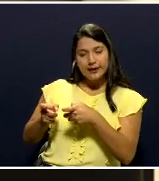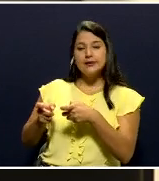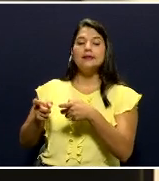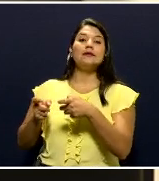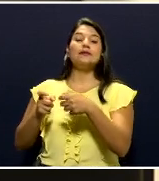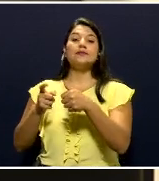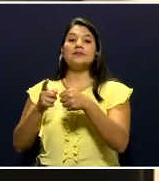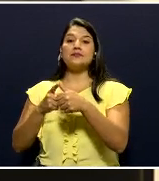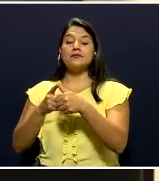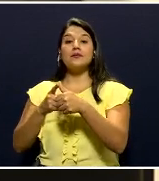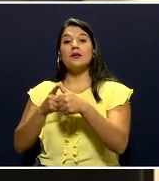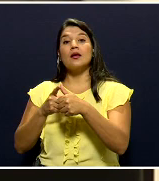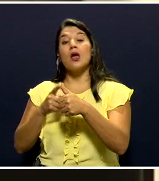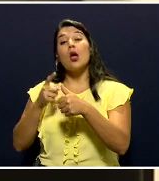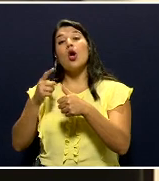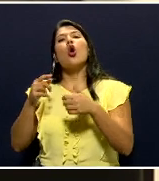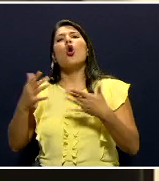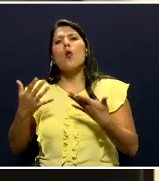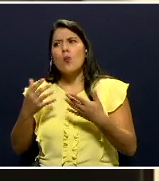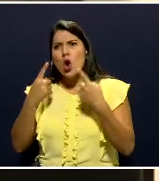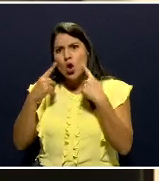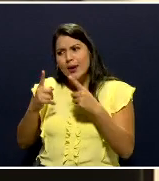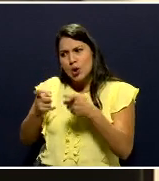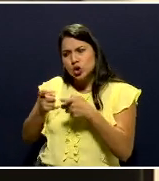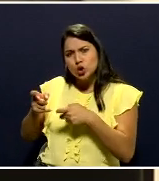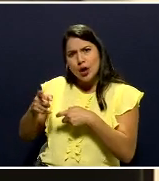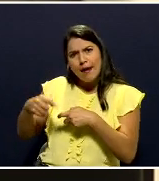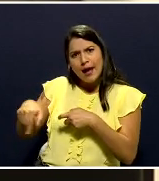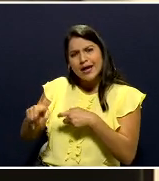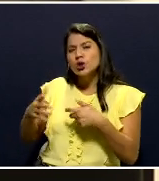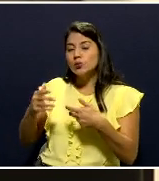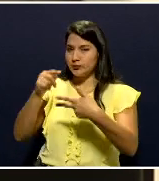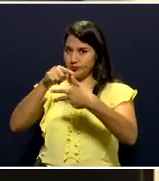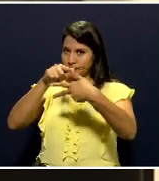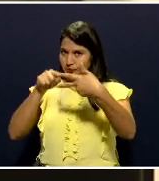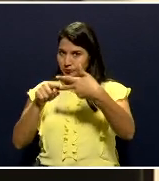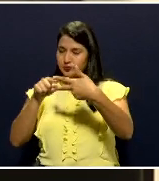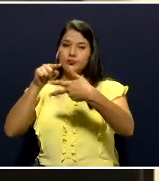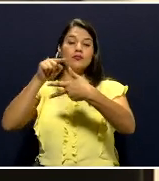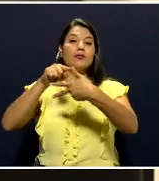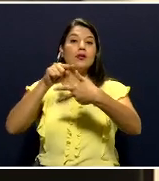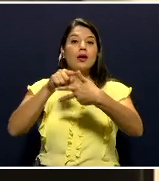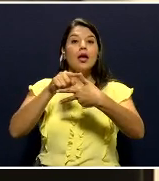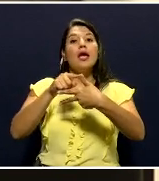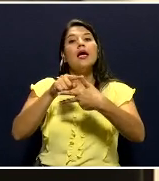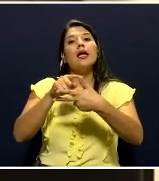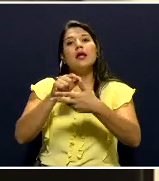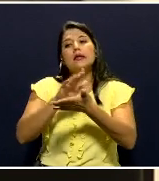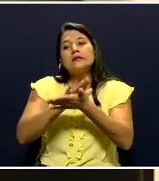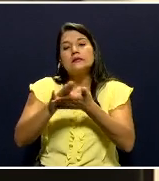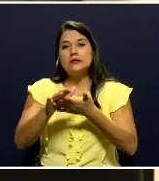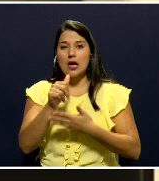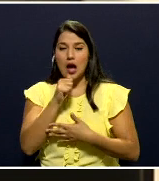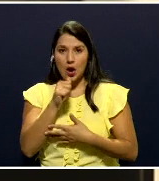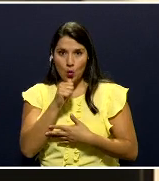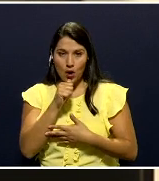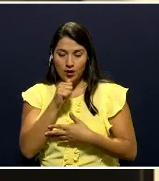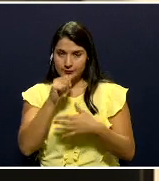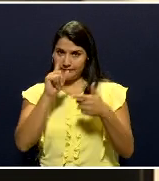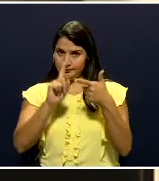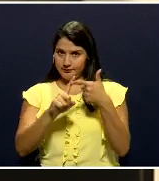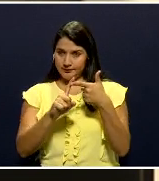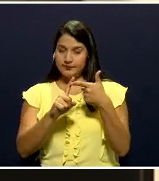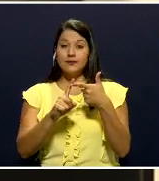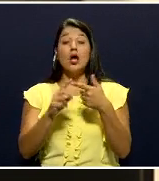agentes infecciosos por 3 medidas básicas. El primero de ellos es la potabilización del agua. En segundo